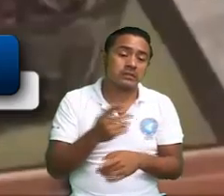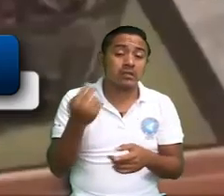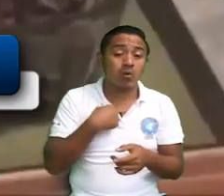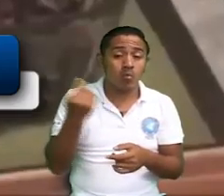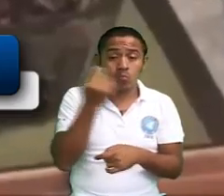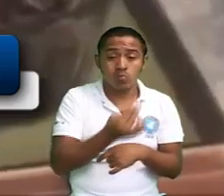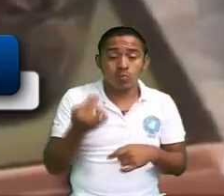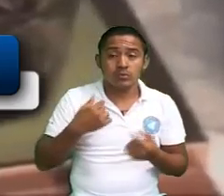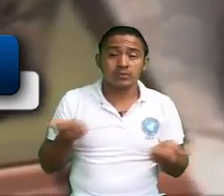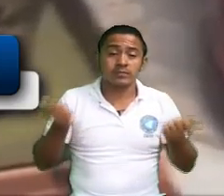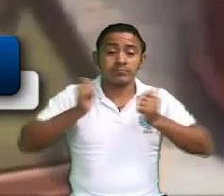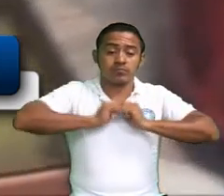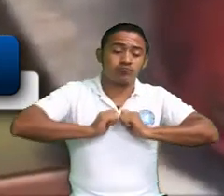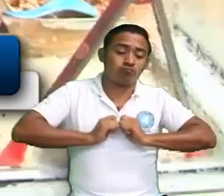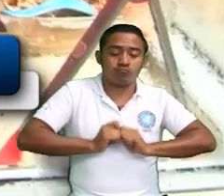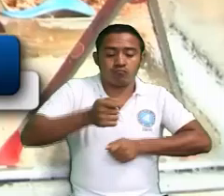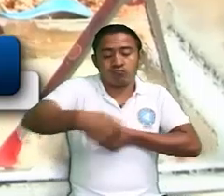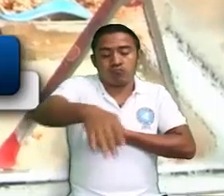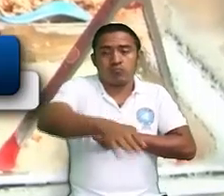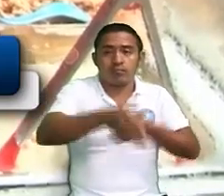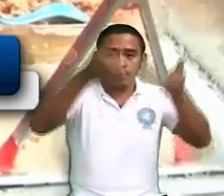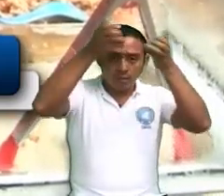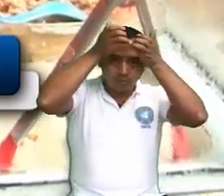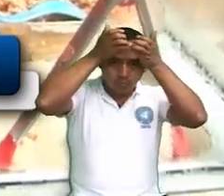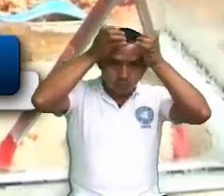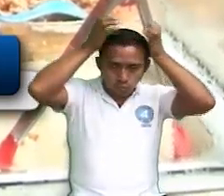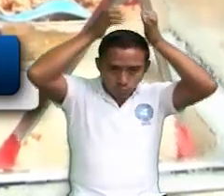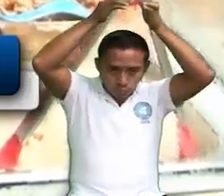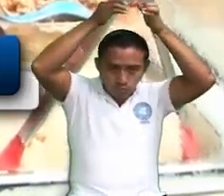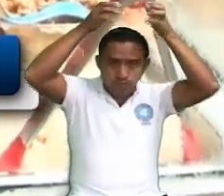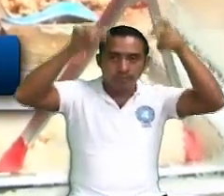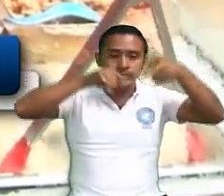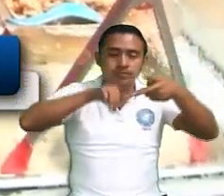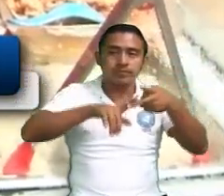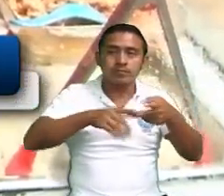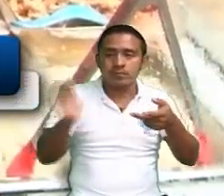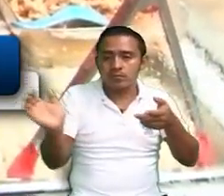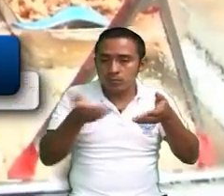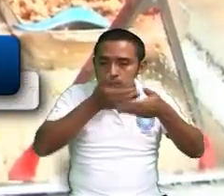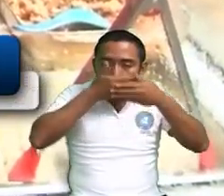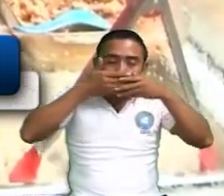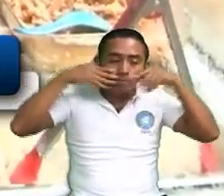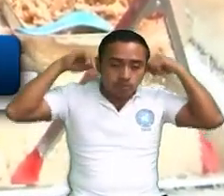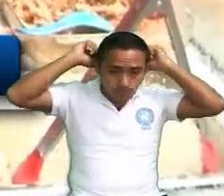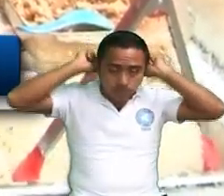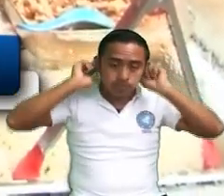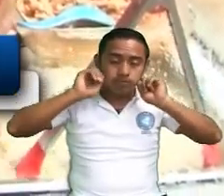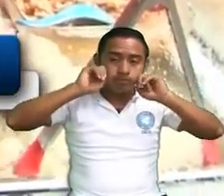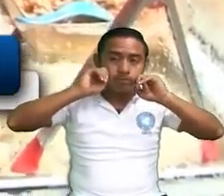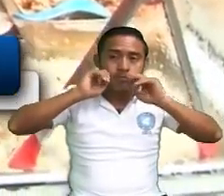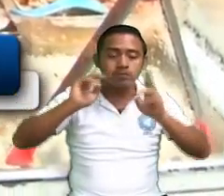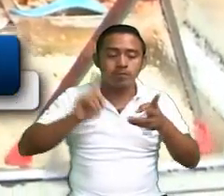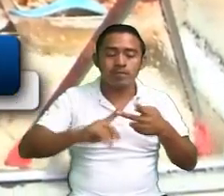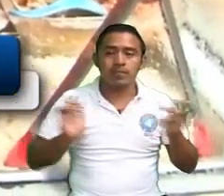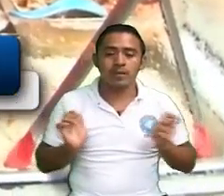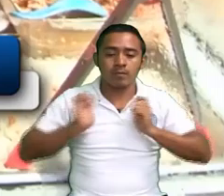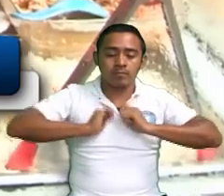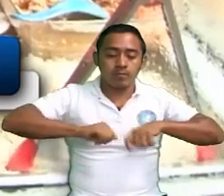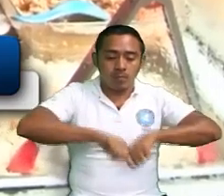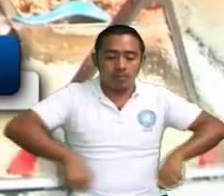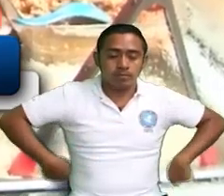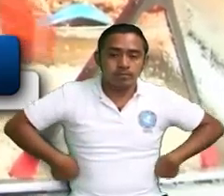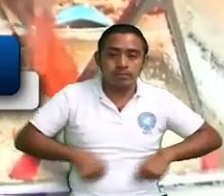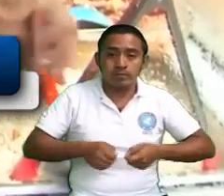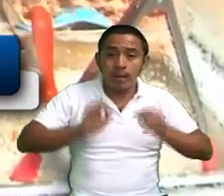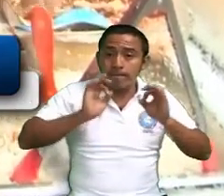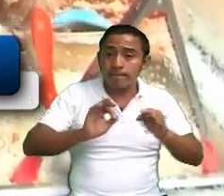vestimenta adecuada ante la preparación. Va desde el gorrito, una suboca o mascarilla, su delantal, que